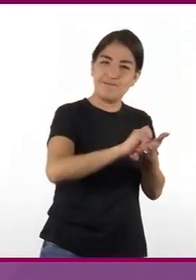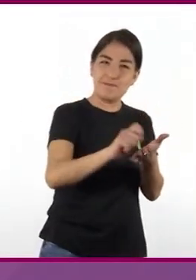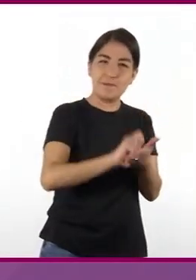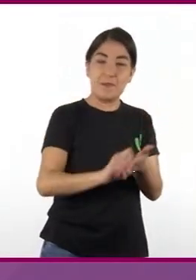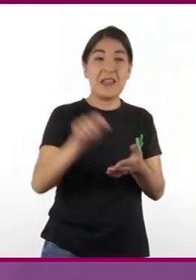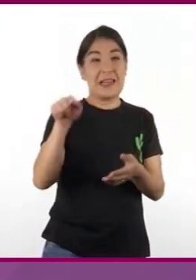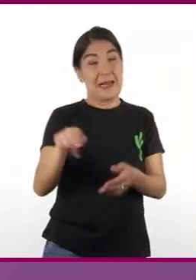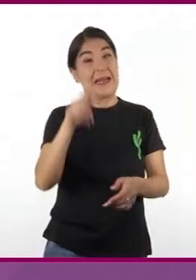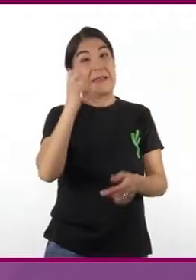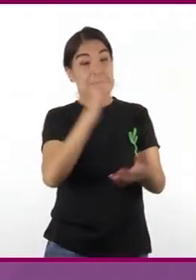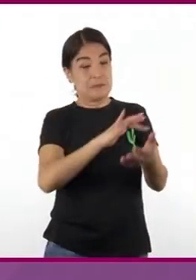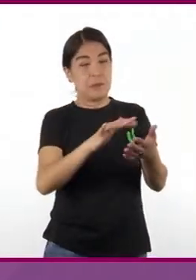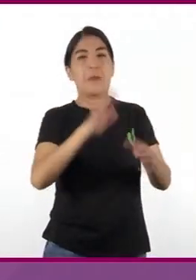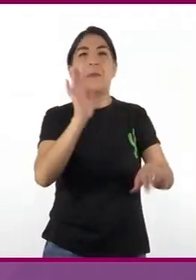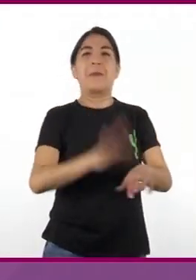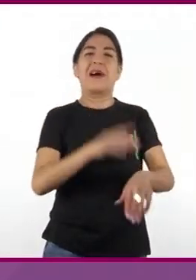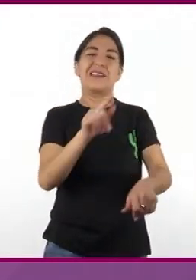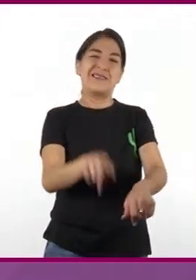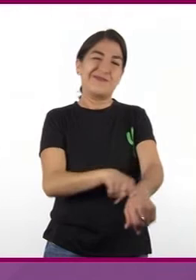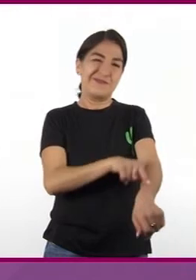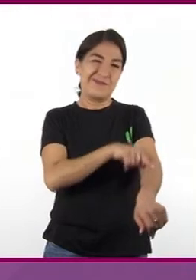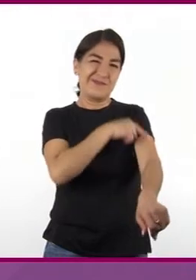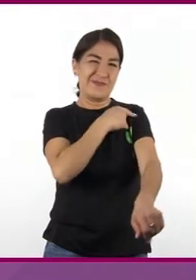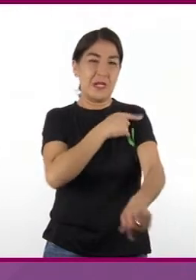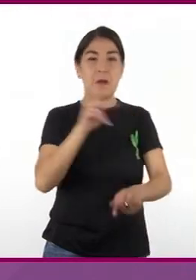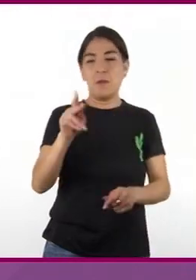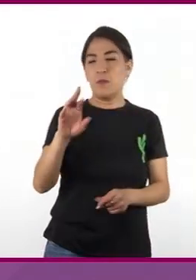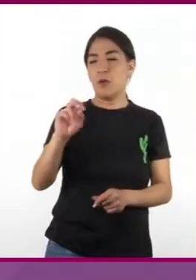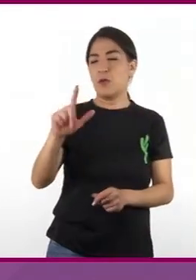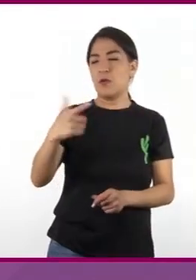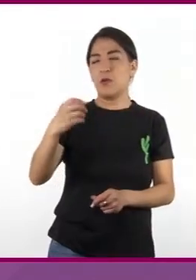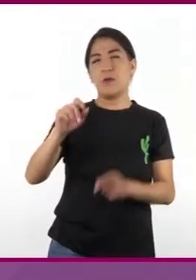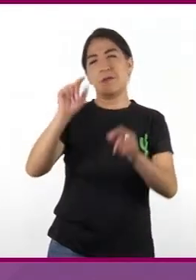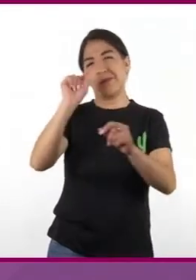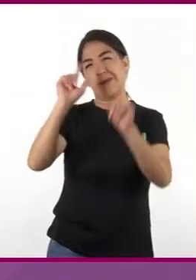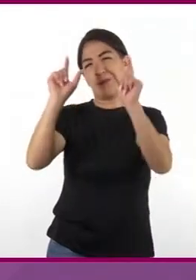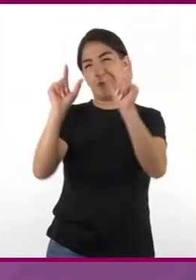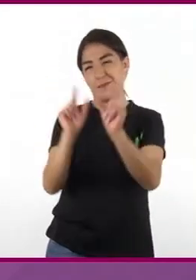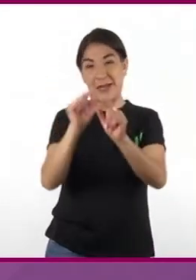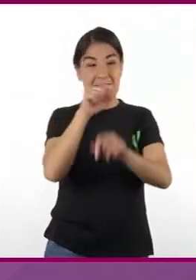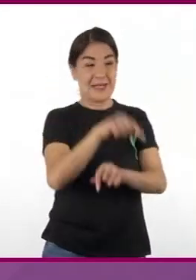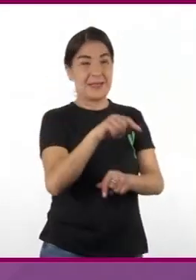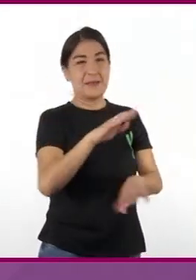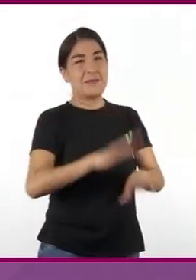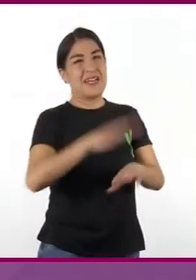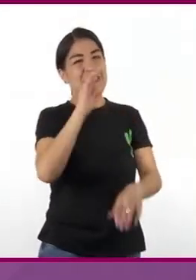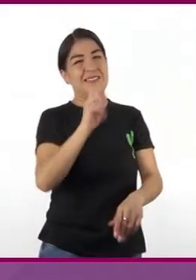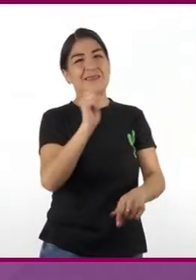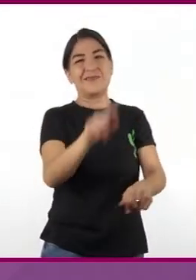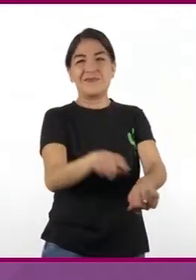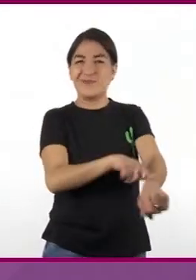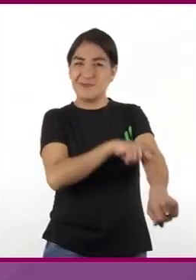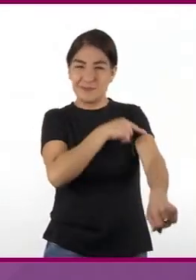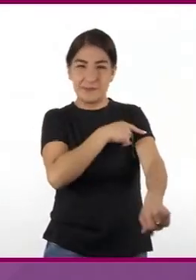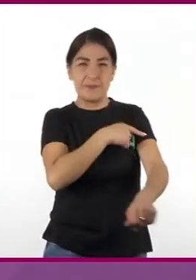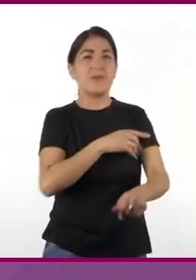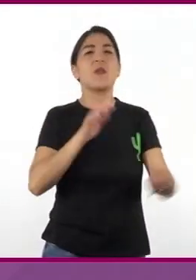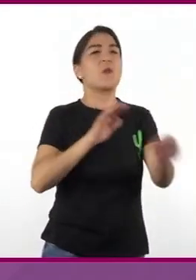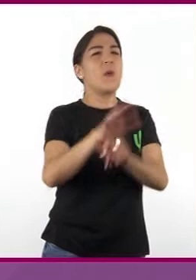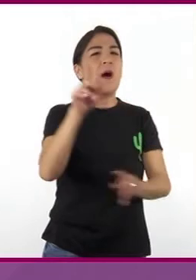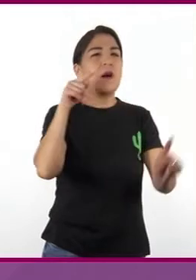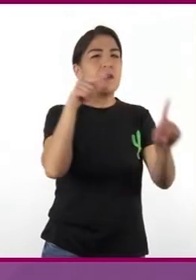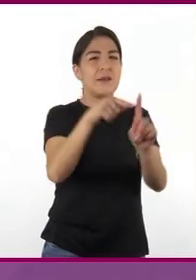más extensos que un prólogo y mucho más analíticos. Esto quiere decir que abordan de manera